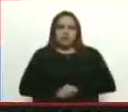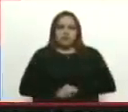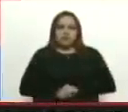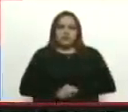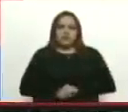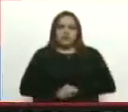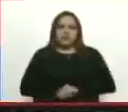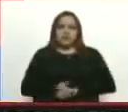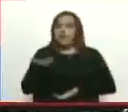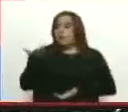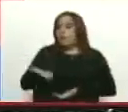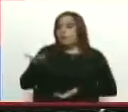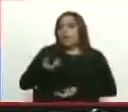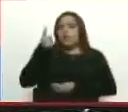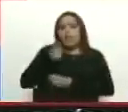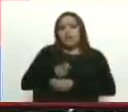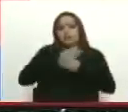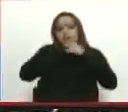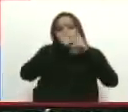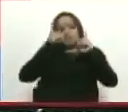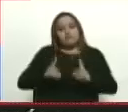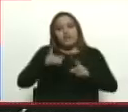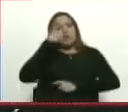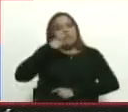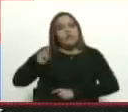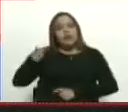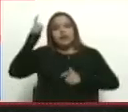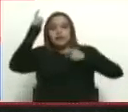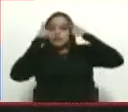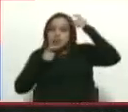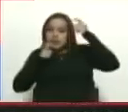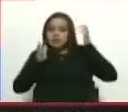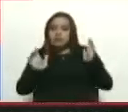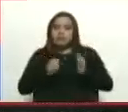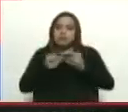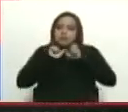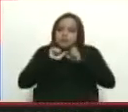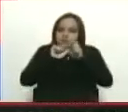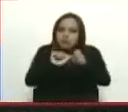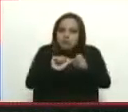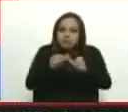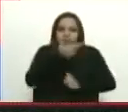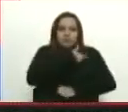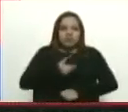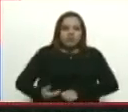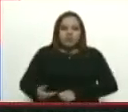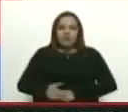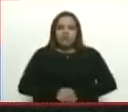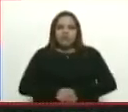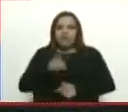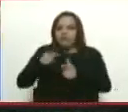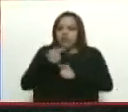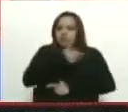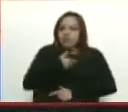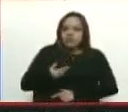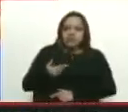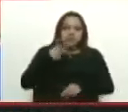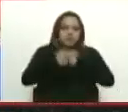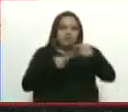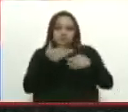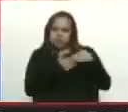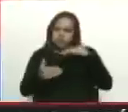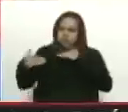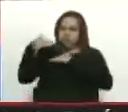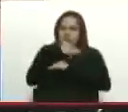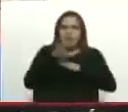Bueno, lo importante era la voluntad del pueblo, que había decidido que Hugo Chávez siguiera como presidente de la República. Entonces ellos querían imponer un protocolo por encima